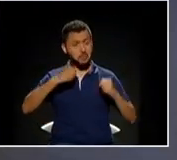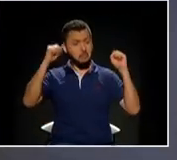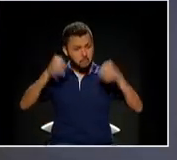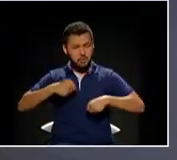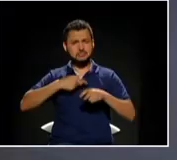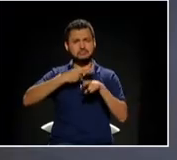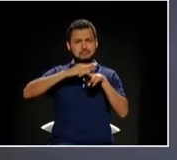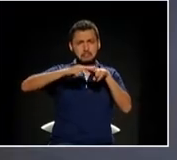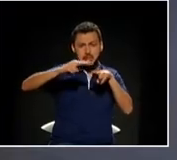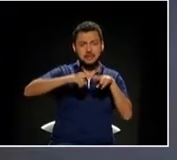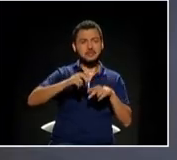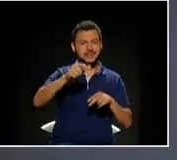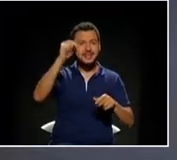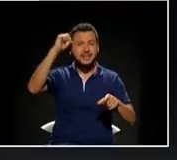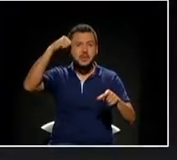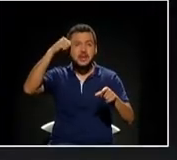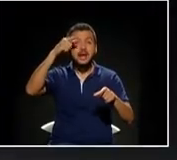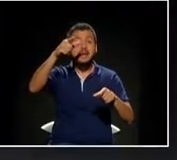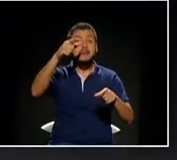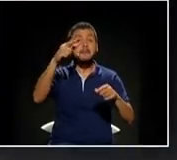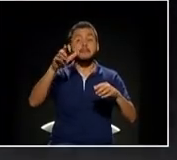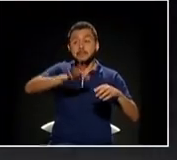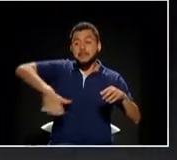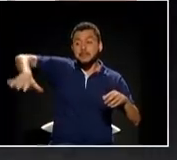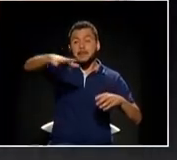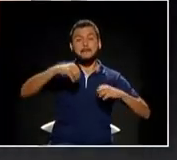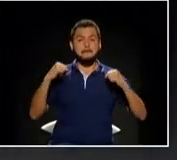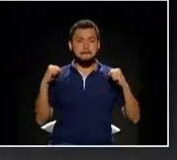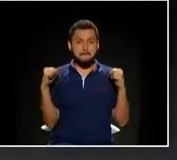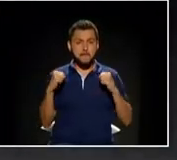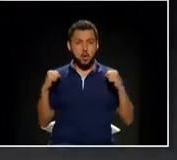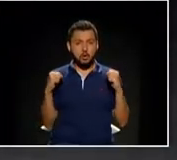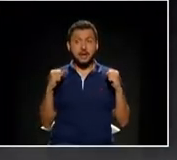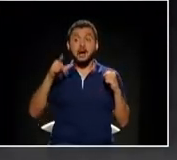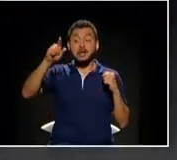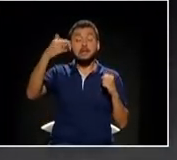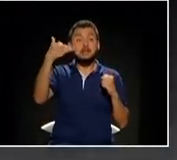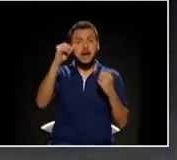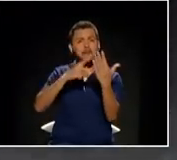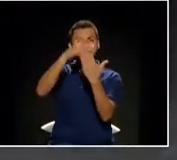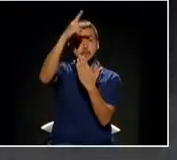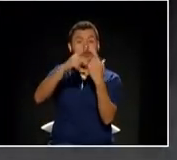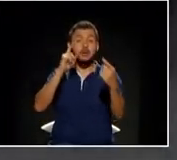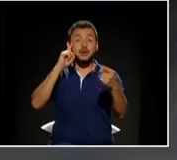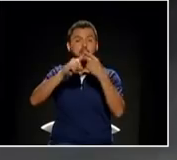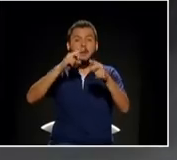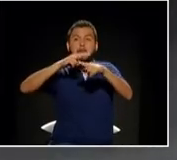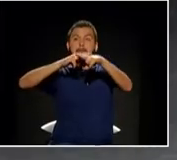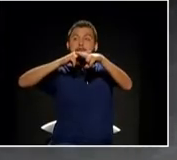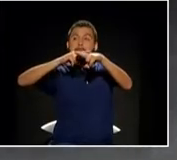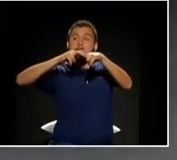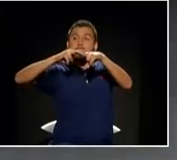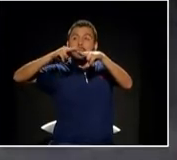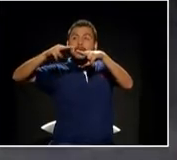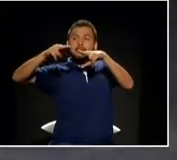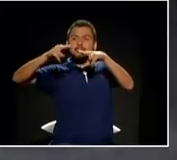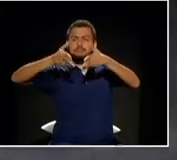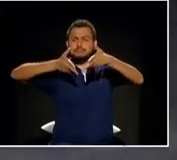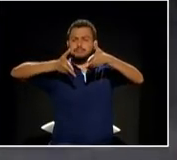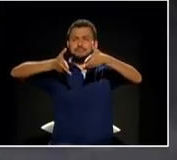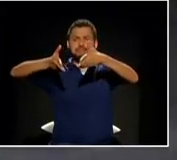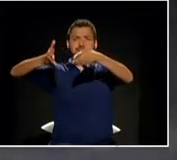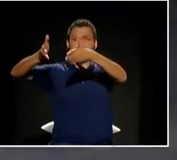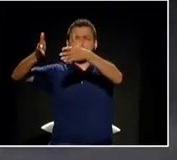presionó al gobierno nacional como lo hizo pues en las elecciones que se vienen los candidatos a la alcaldía van a la presidencia